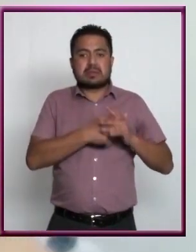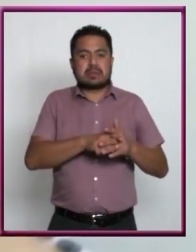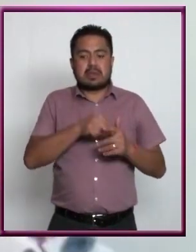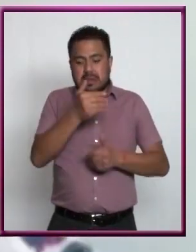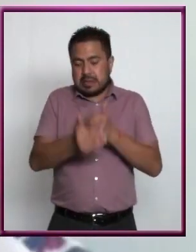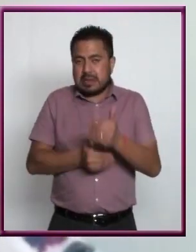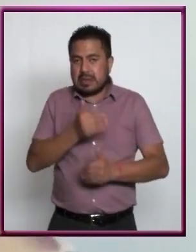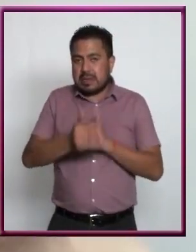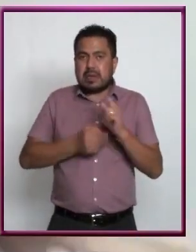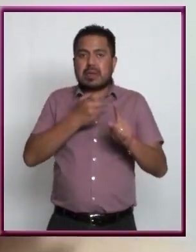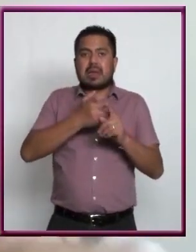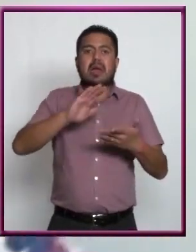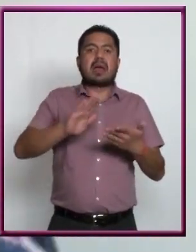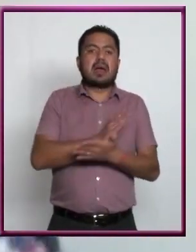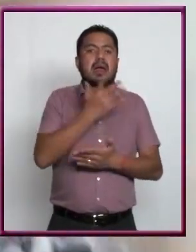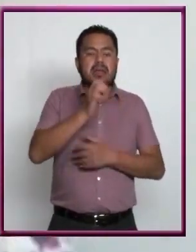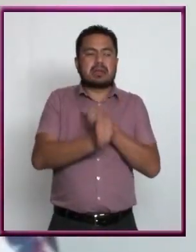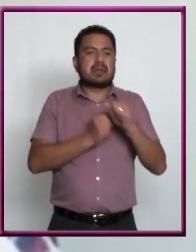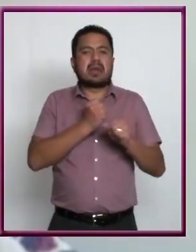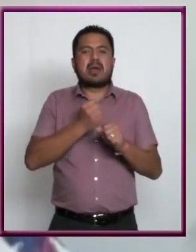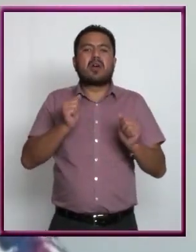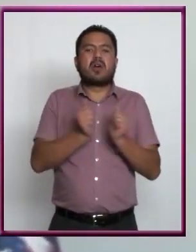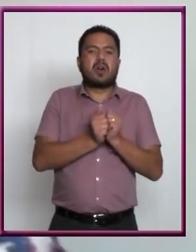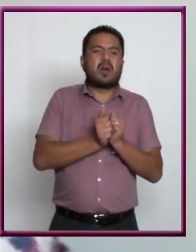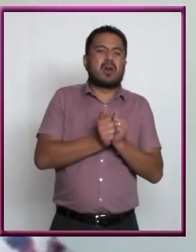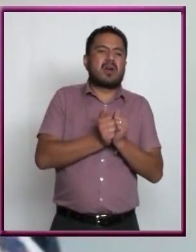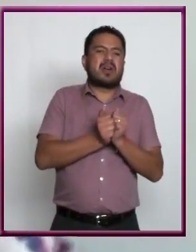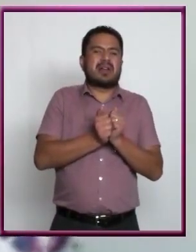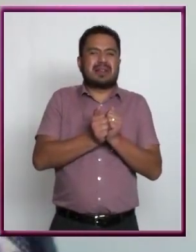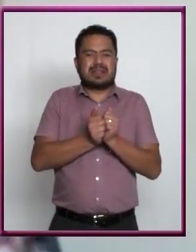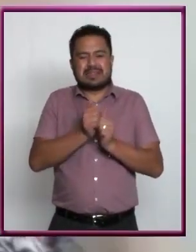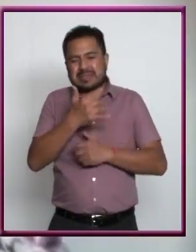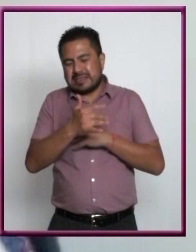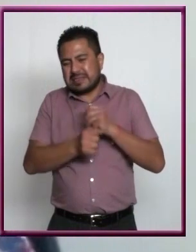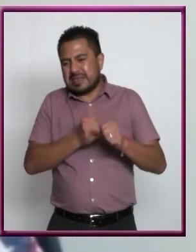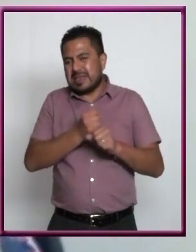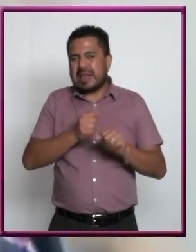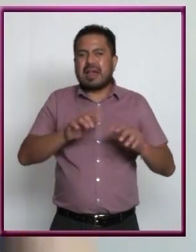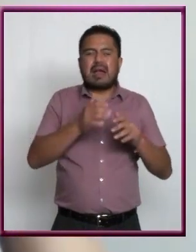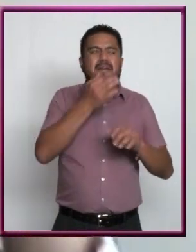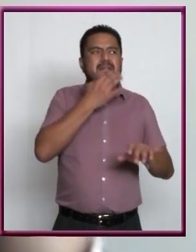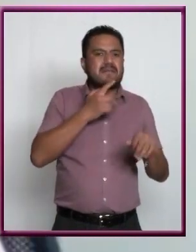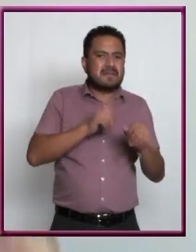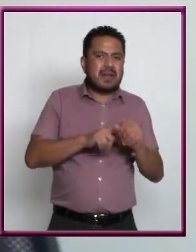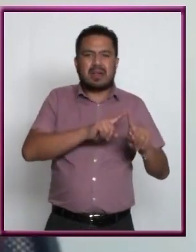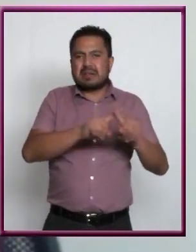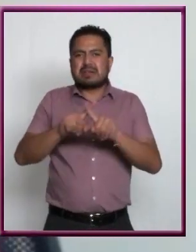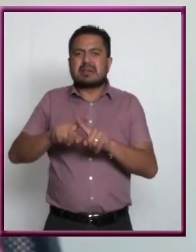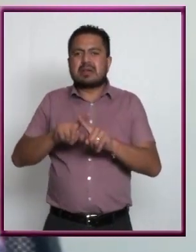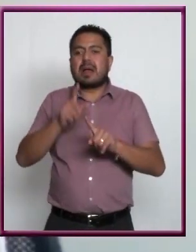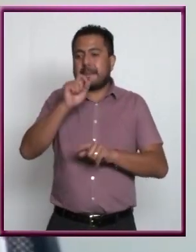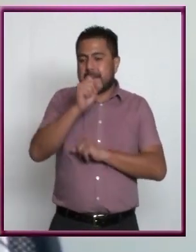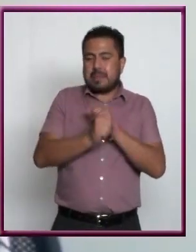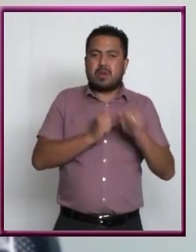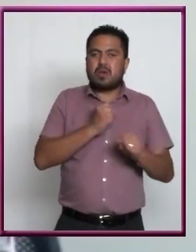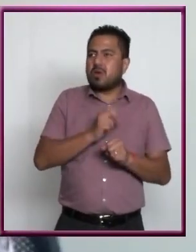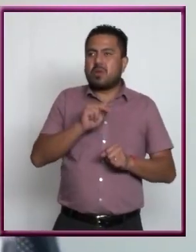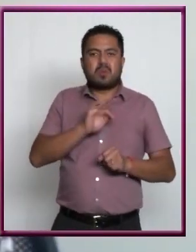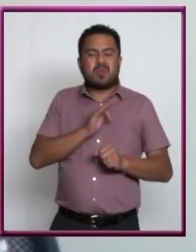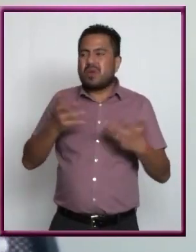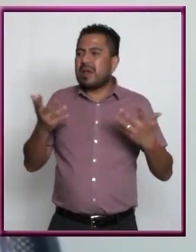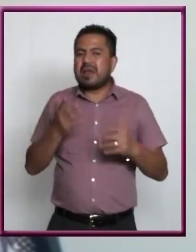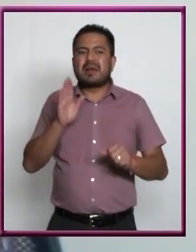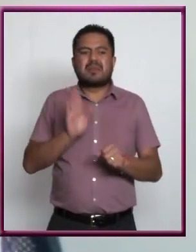ir haciendo, y además en los 10 años hice una gran fiesta, a los 15 años hice otra gran fiesta. Este año que cumplí 20 no lo pude